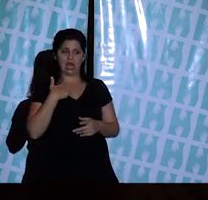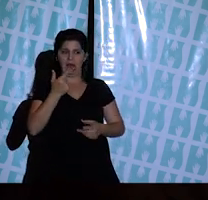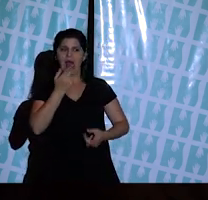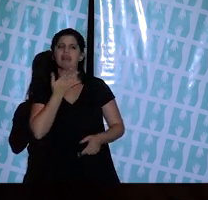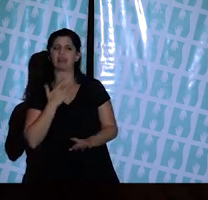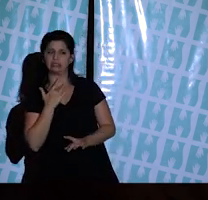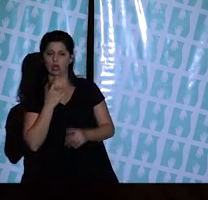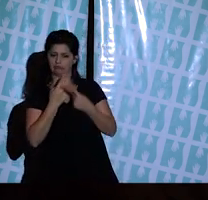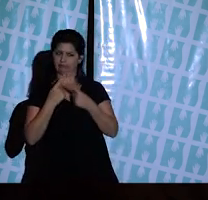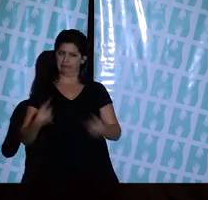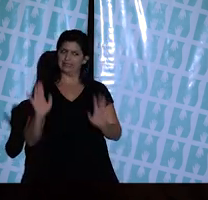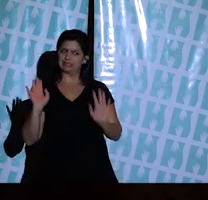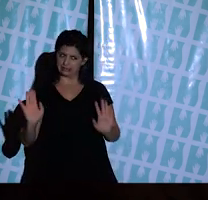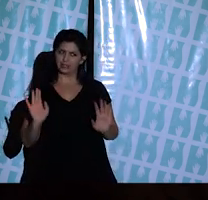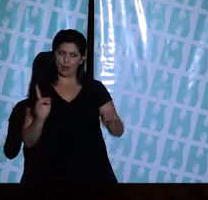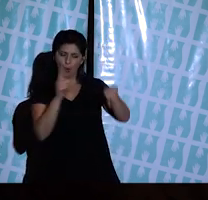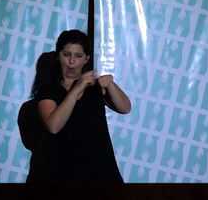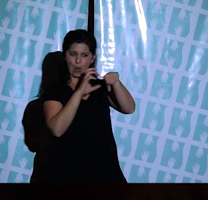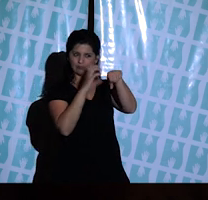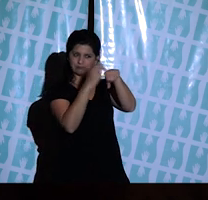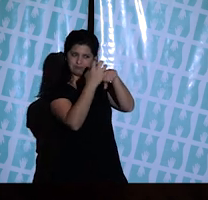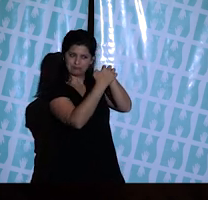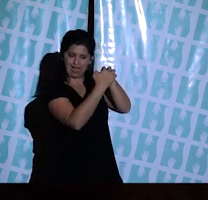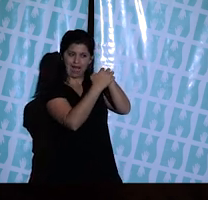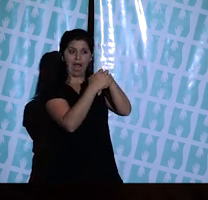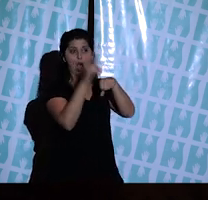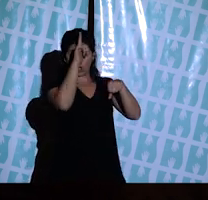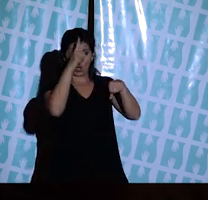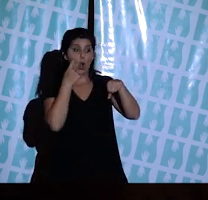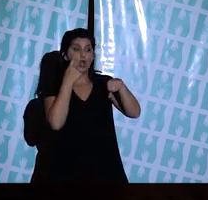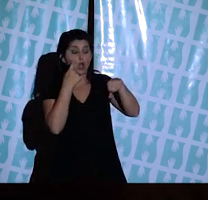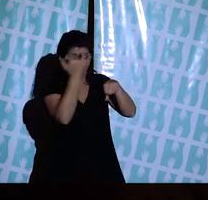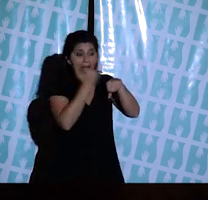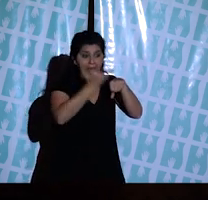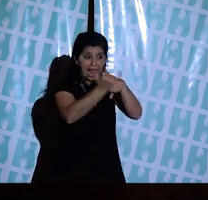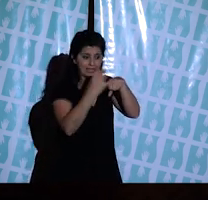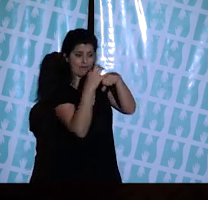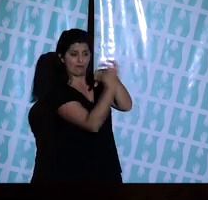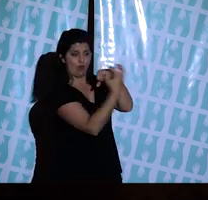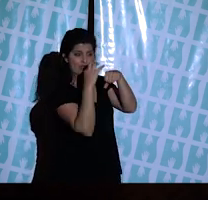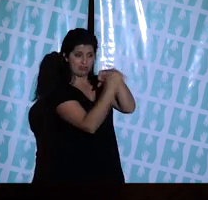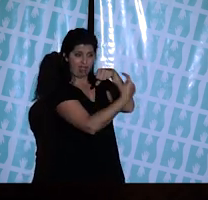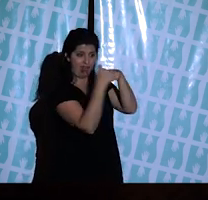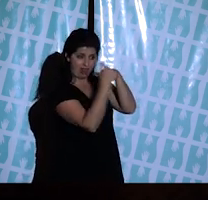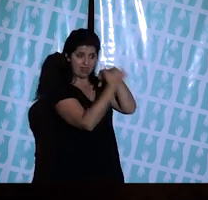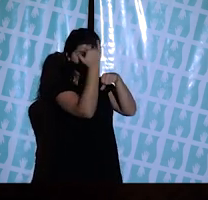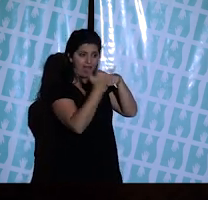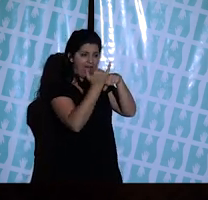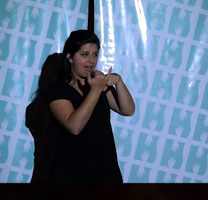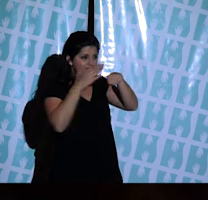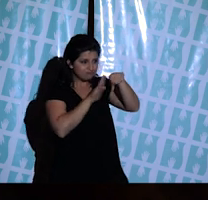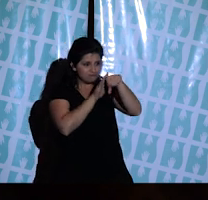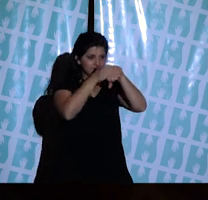correlato en áreas del cerebro. Las áreas de control, obviamente, son las áreas de la corteza frontal. Estas son